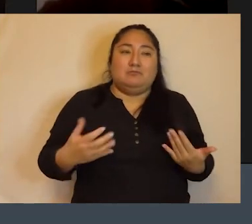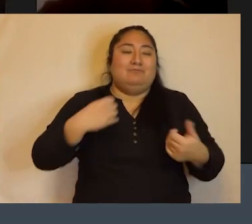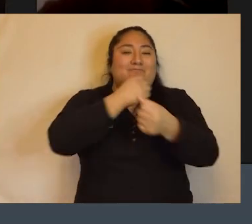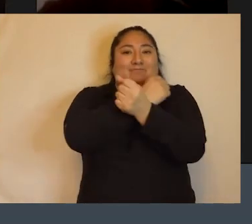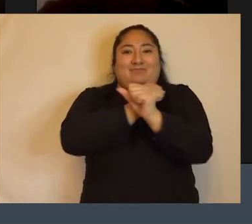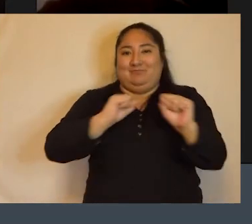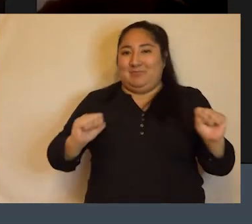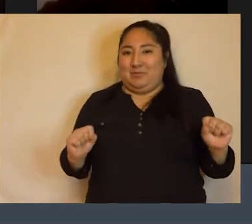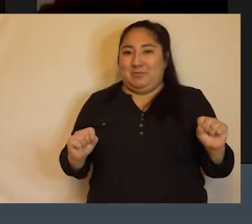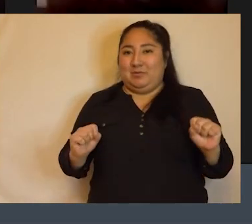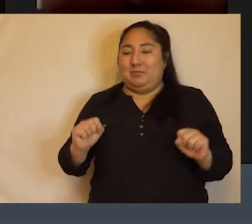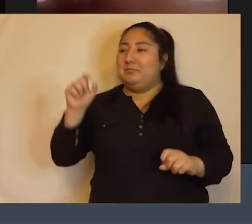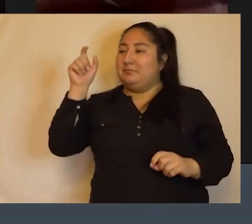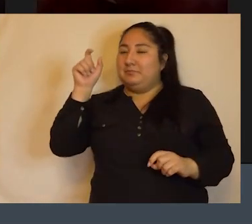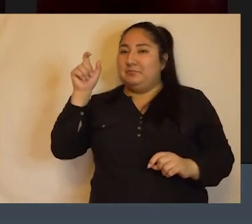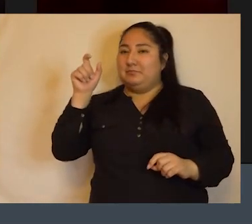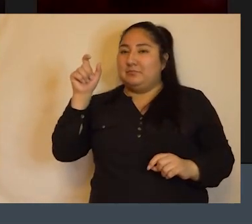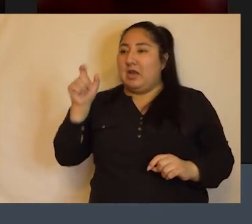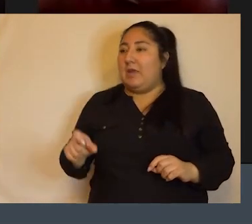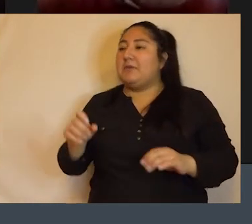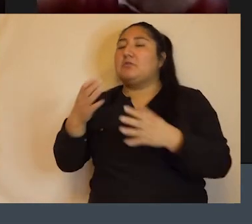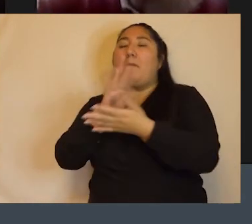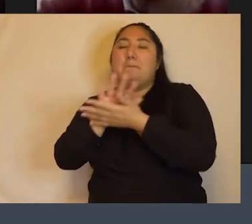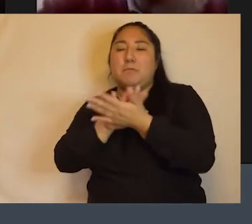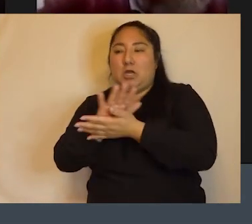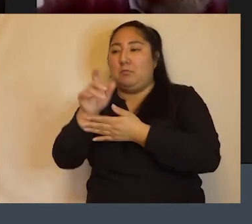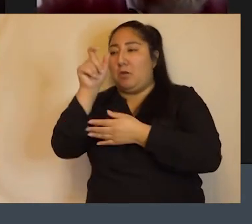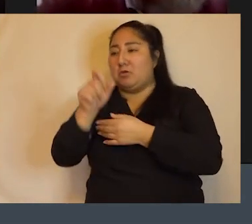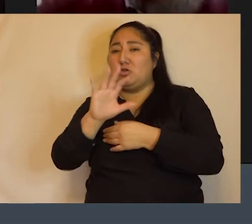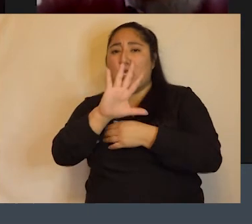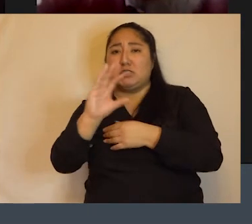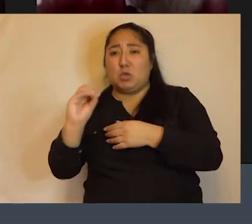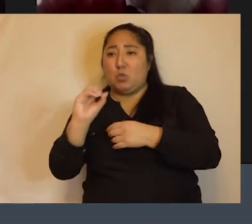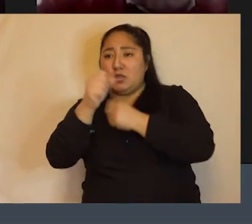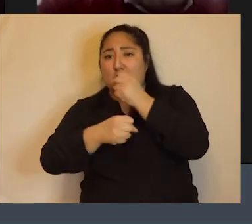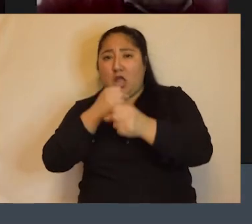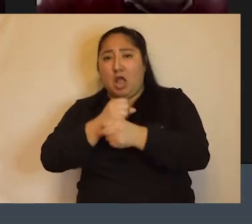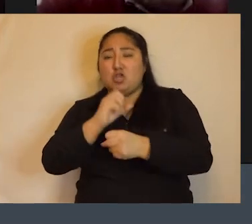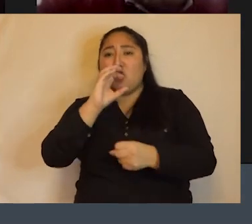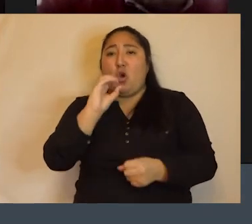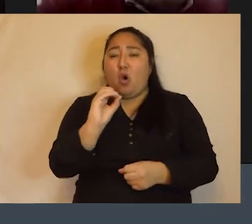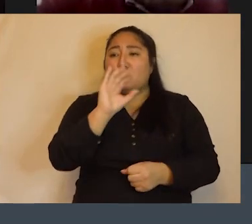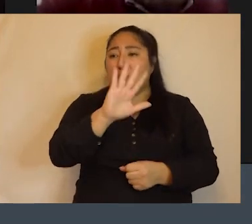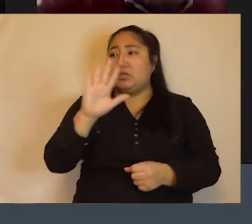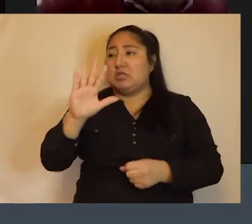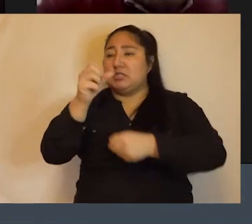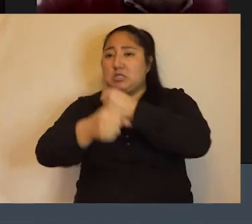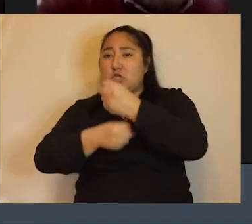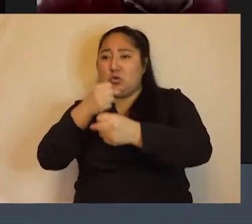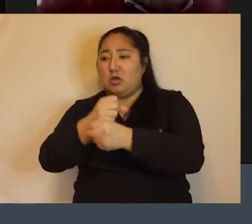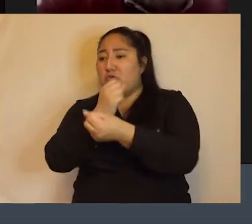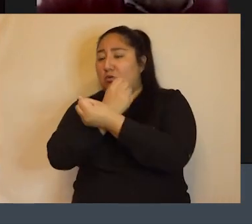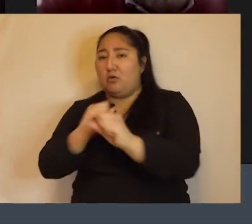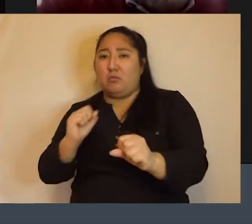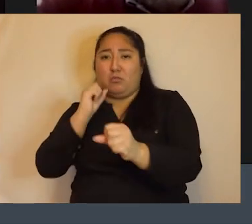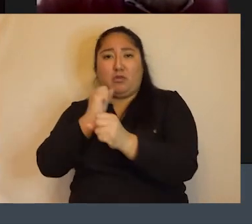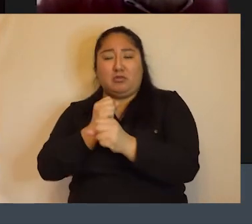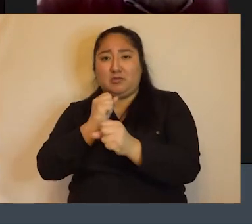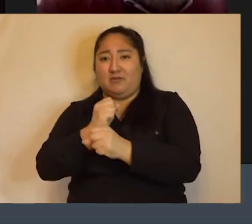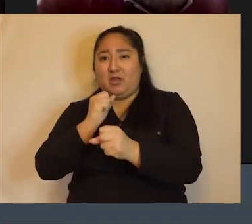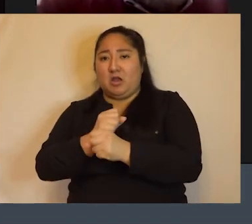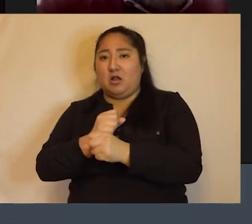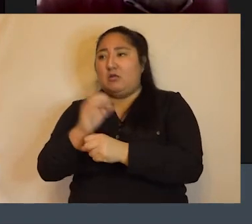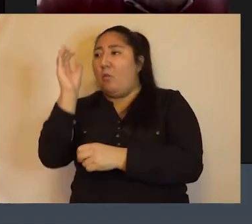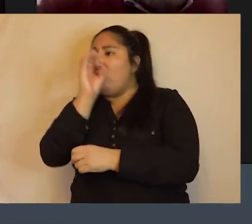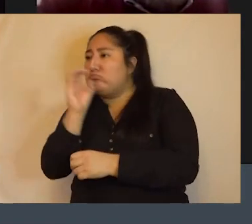no tenemos la capacidad de, las personas cuando pierden su trabajo a los 50, 55 años, es muy difícil que